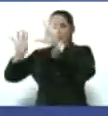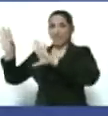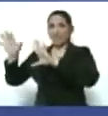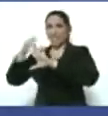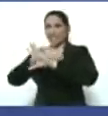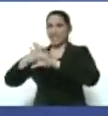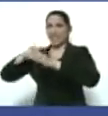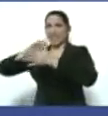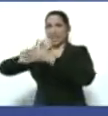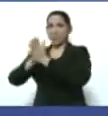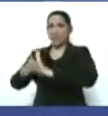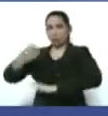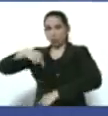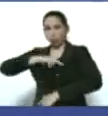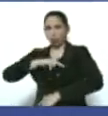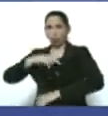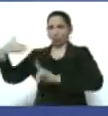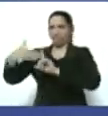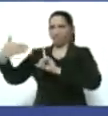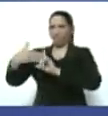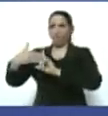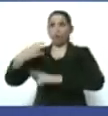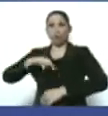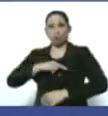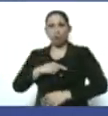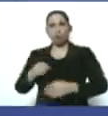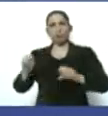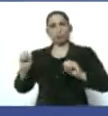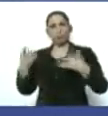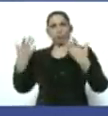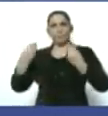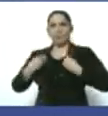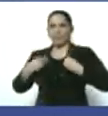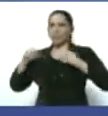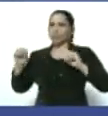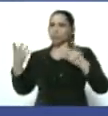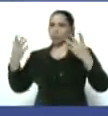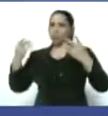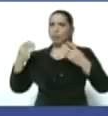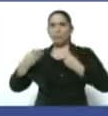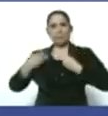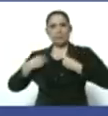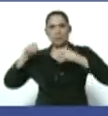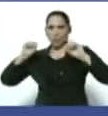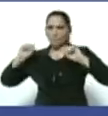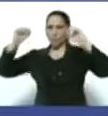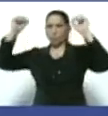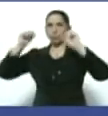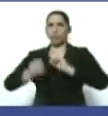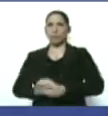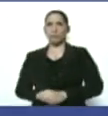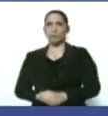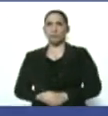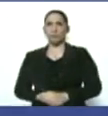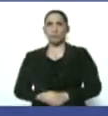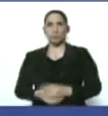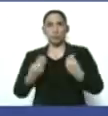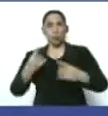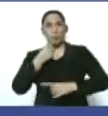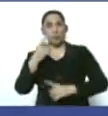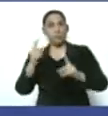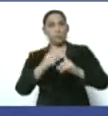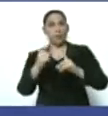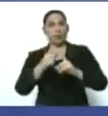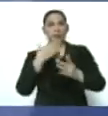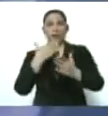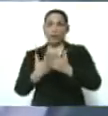eliminarnos, nosotros estamos tratando de vivir y lo vamos a lograr. Viviremos y venceremos. Y venceremos, dice la consigna. Bueno,